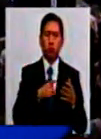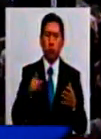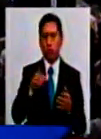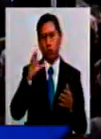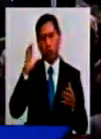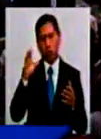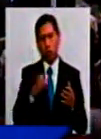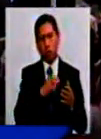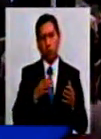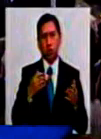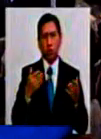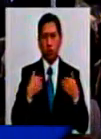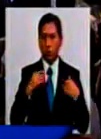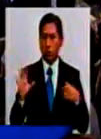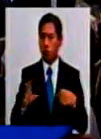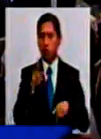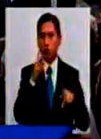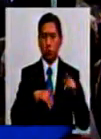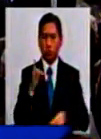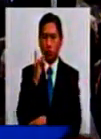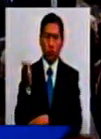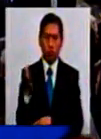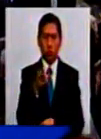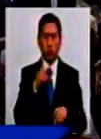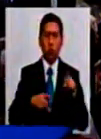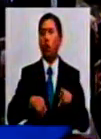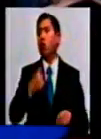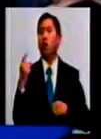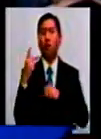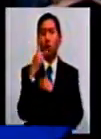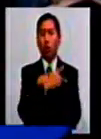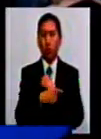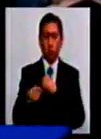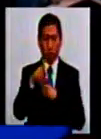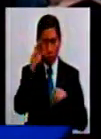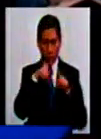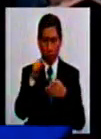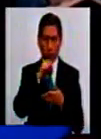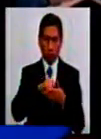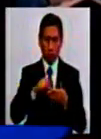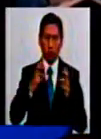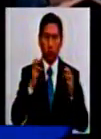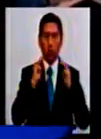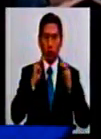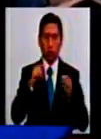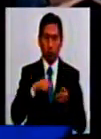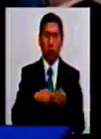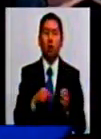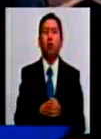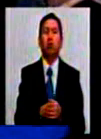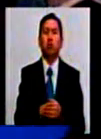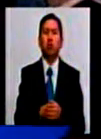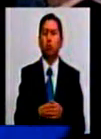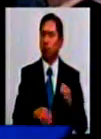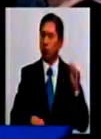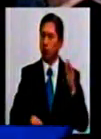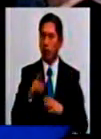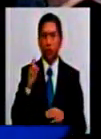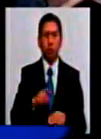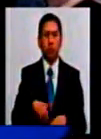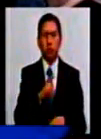canciones que bolivianos o ciudadanos de otros países hermanos han escrito al mar a través de más de un